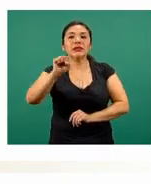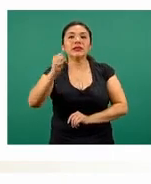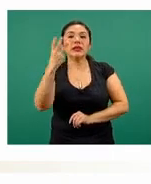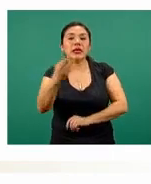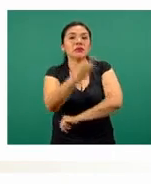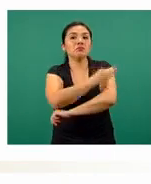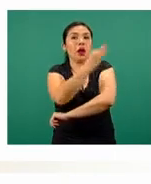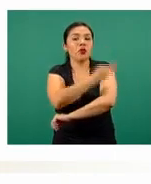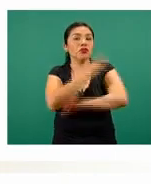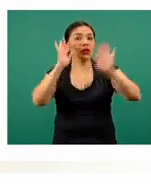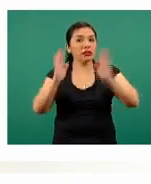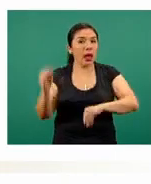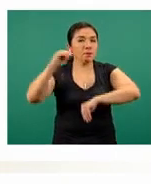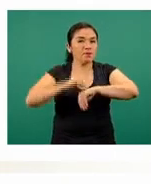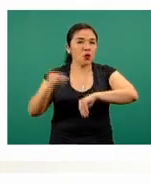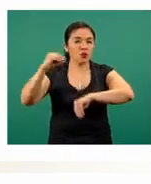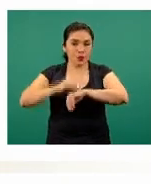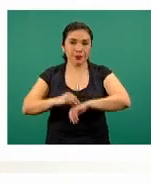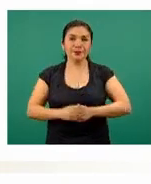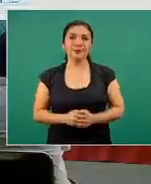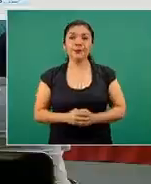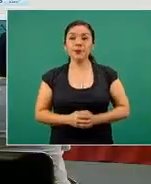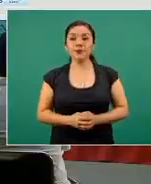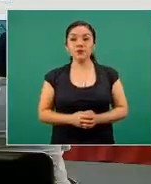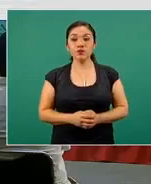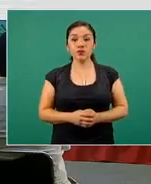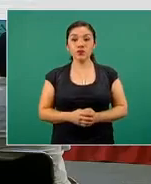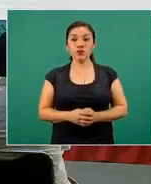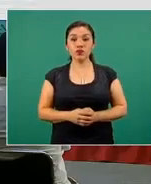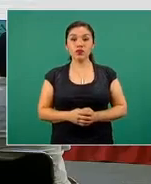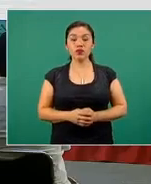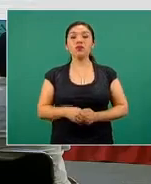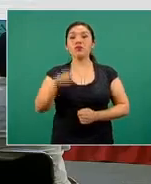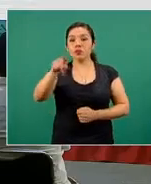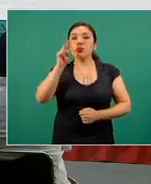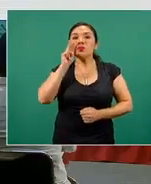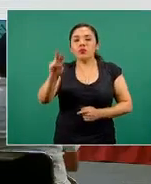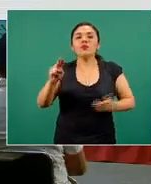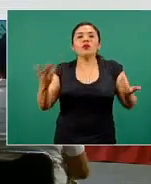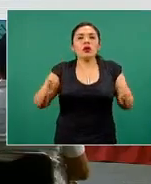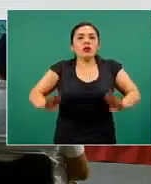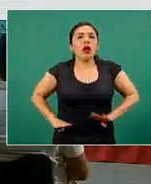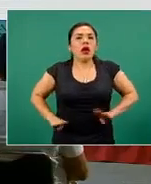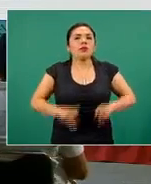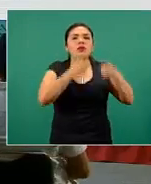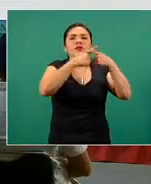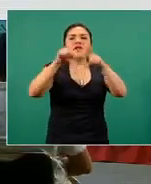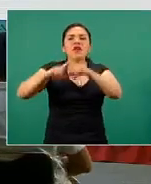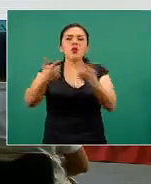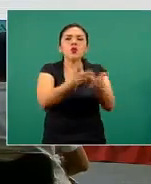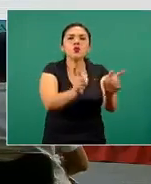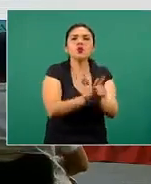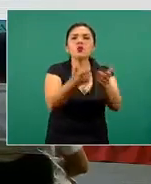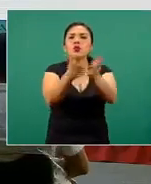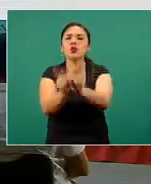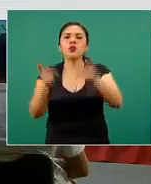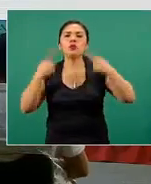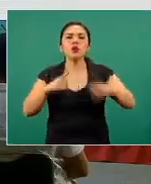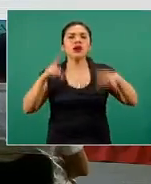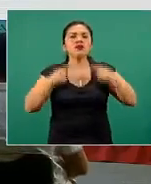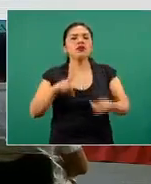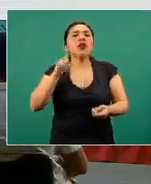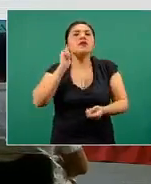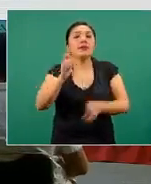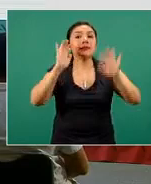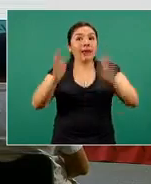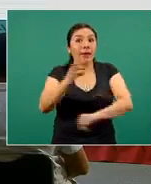12.917.963 vacunas aplicadas. La siguiente. Lo vemos en su distribución por las distintas poblaciones específicas que